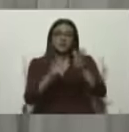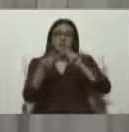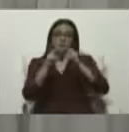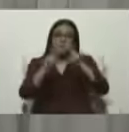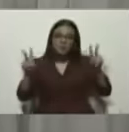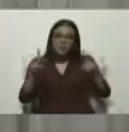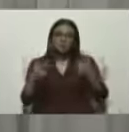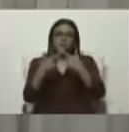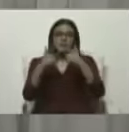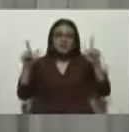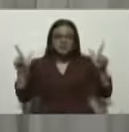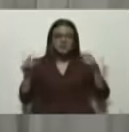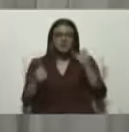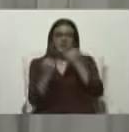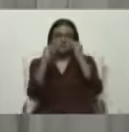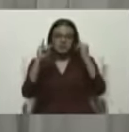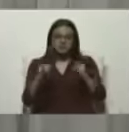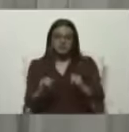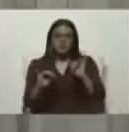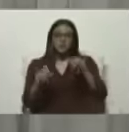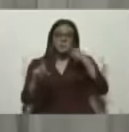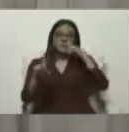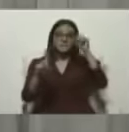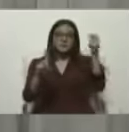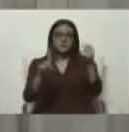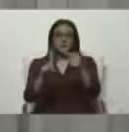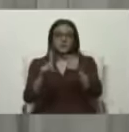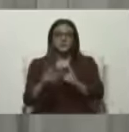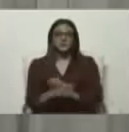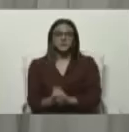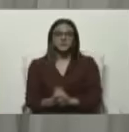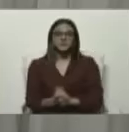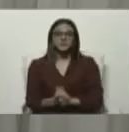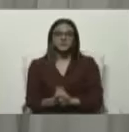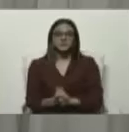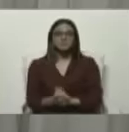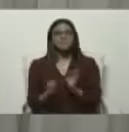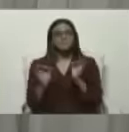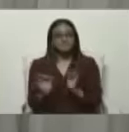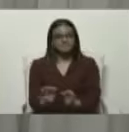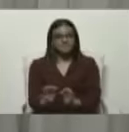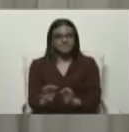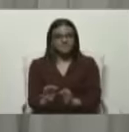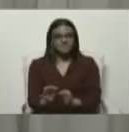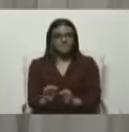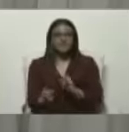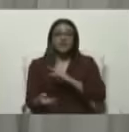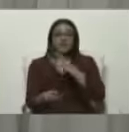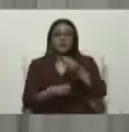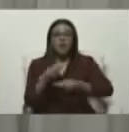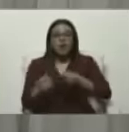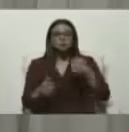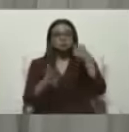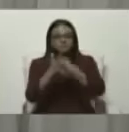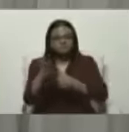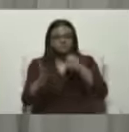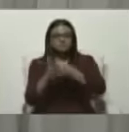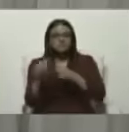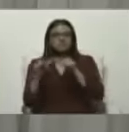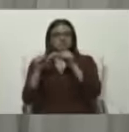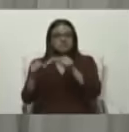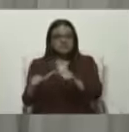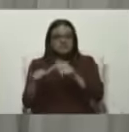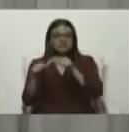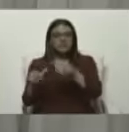la independencia, Nicolás Maduro Moros. Ha sido una intención persistente, lo hemos dicho